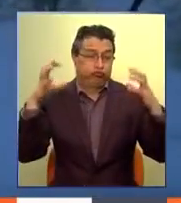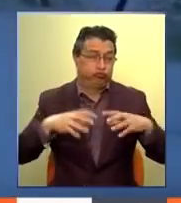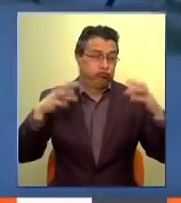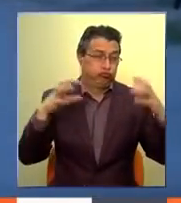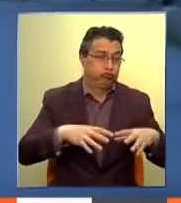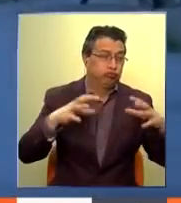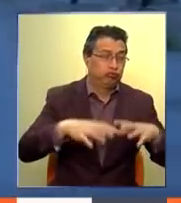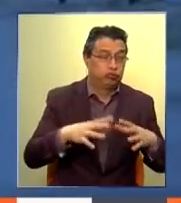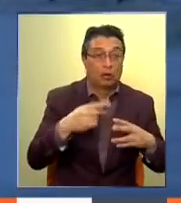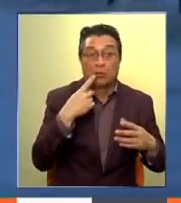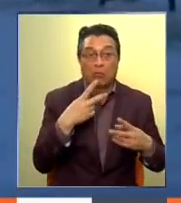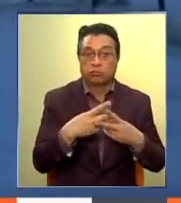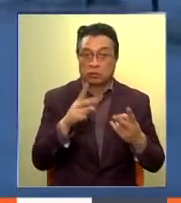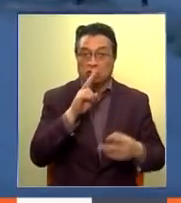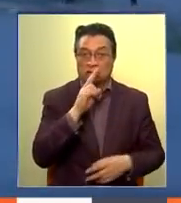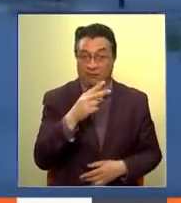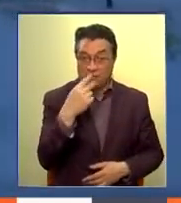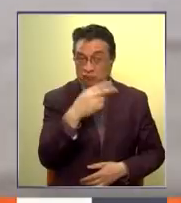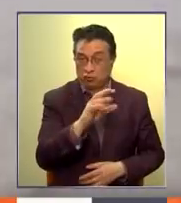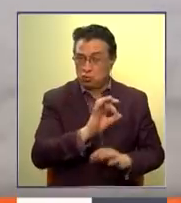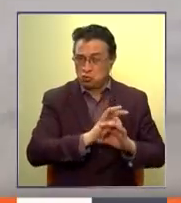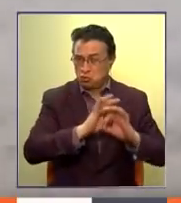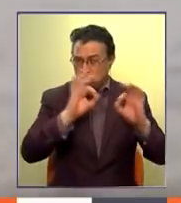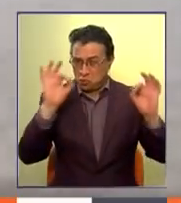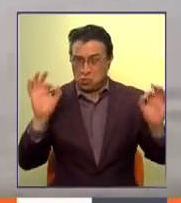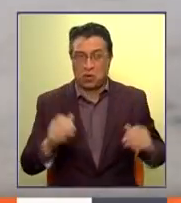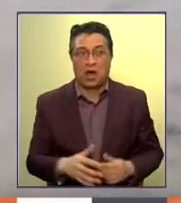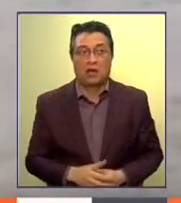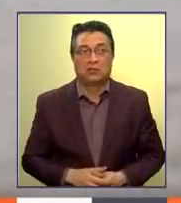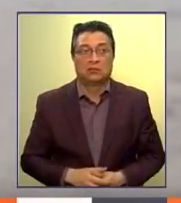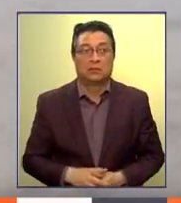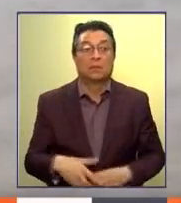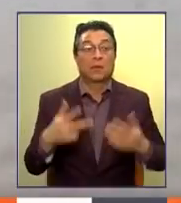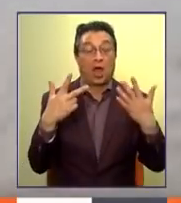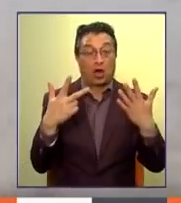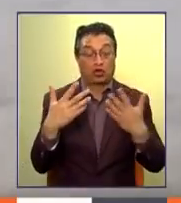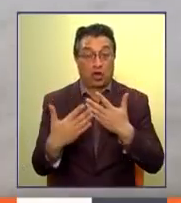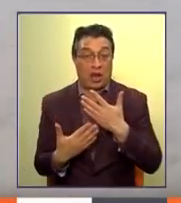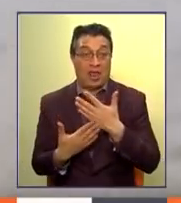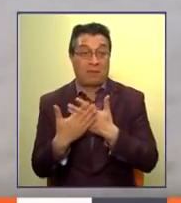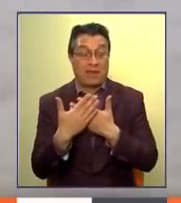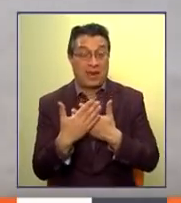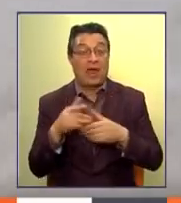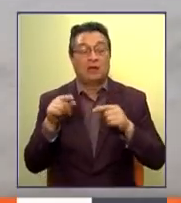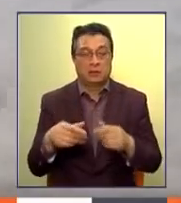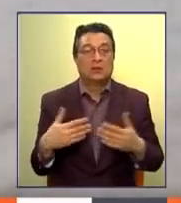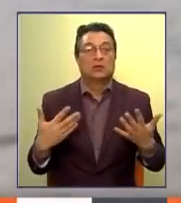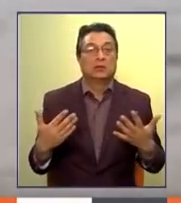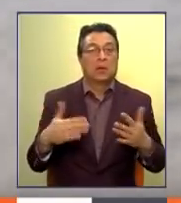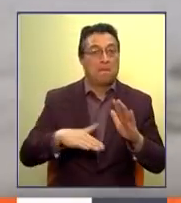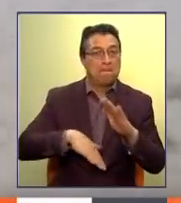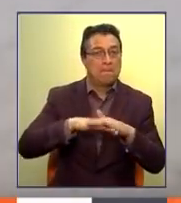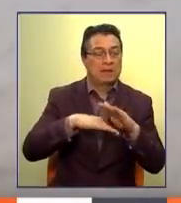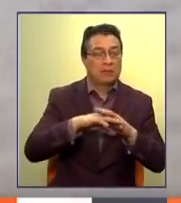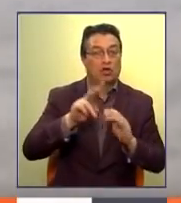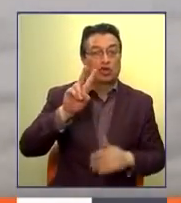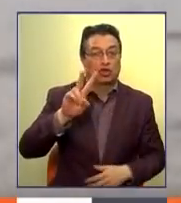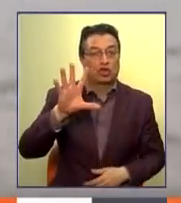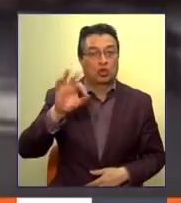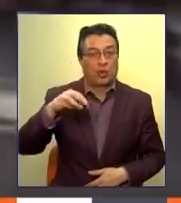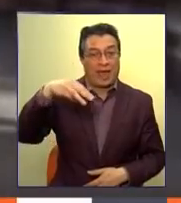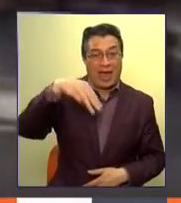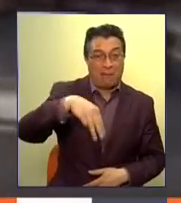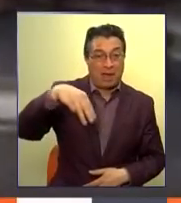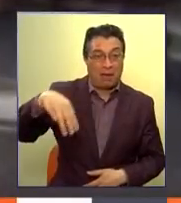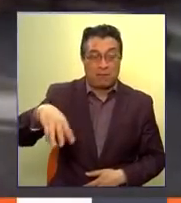algo inusual en la televisión de ese país. A las 8 a.m. en Gwansam esperábamos un máximo de 250 milímetros de